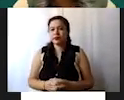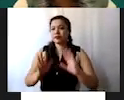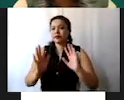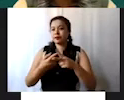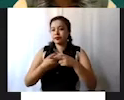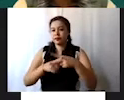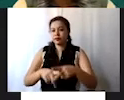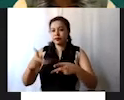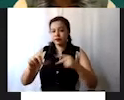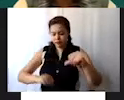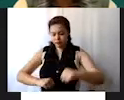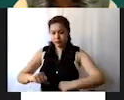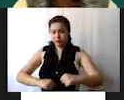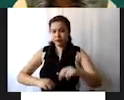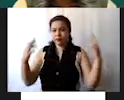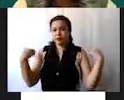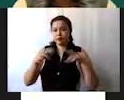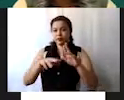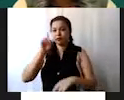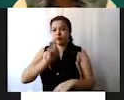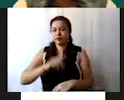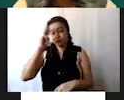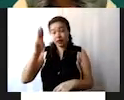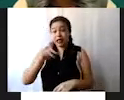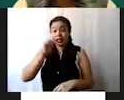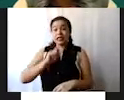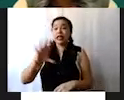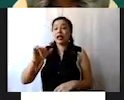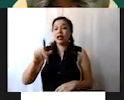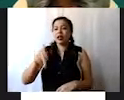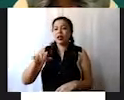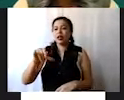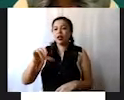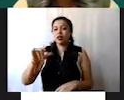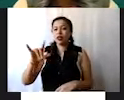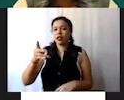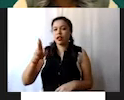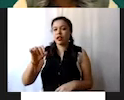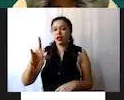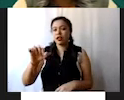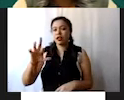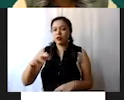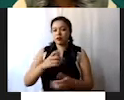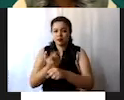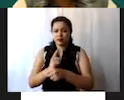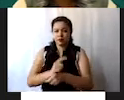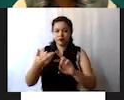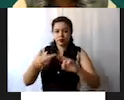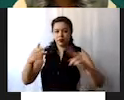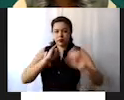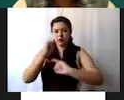actividad nos acompaña la maestra Carol Alejandra Arámbula Carrillo. Es licenciada en Relaciones Internacionales